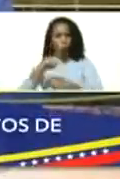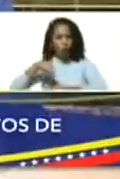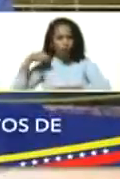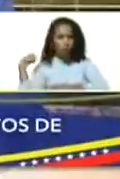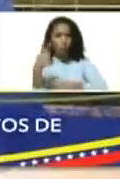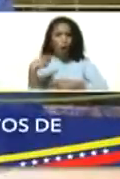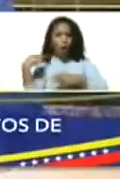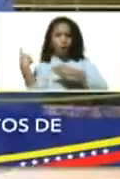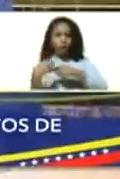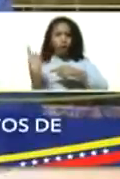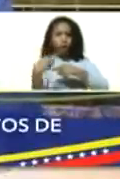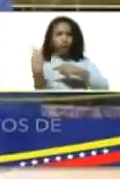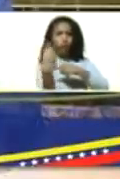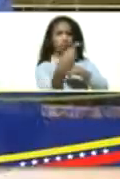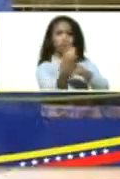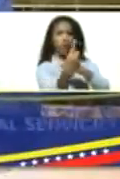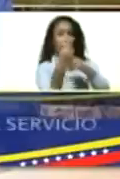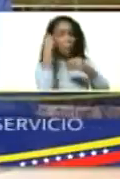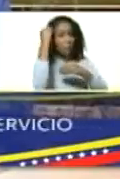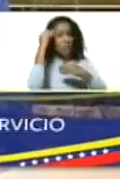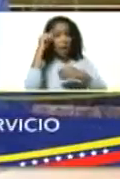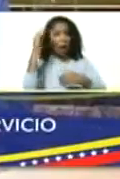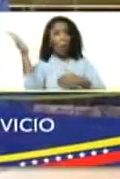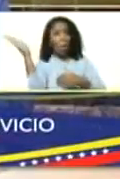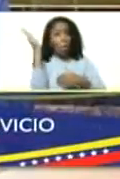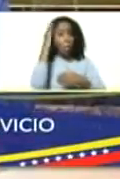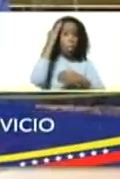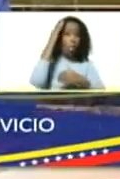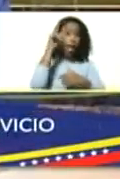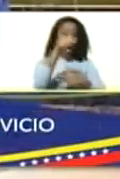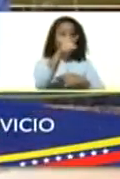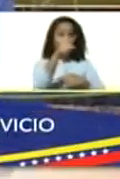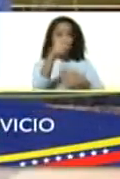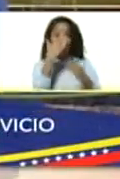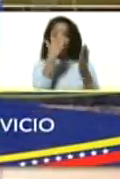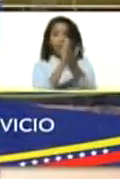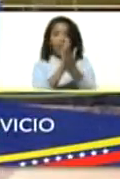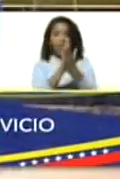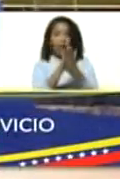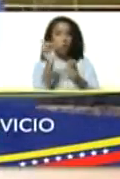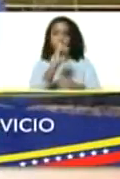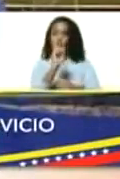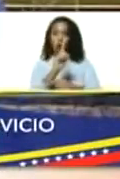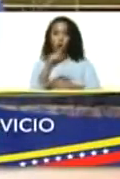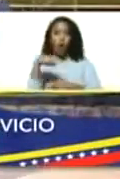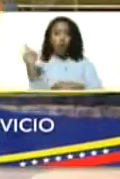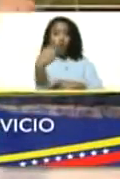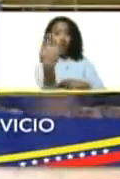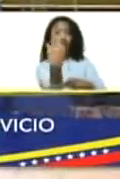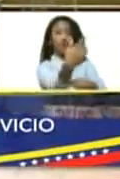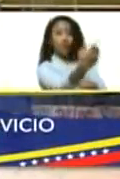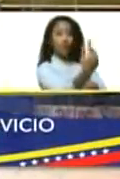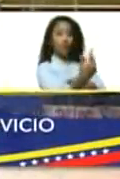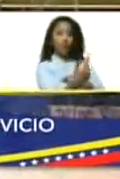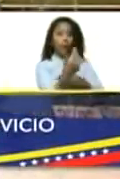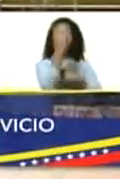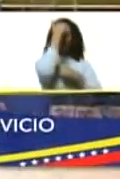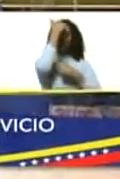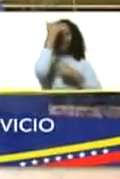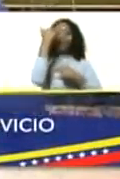El boomerang va para allá. Y usted cree que le va a pegar en la cabeza a Alfred Nazaret, que está al frente mío. Y no, sino se regresa y le pega en la cabeza a usted.